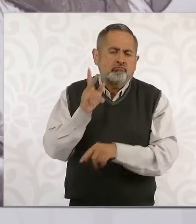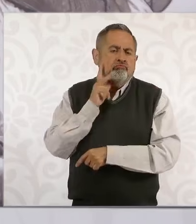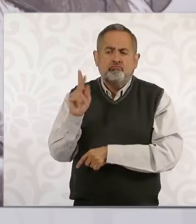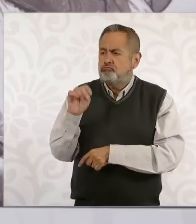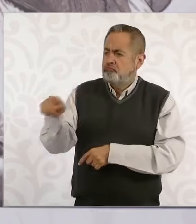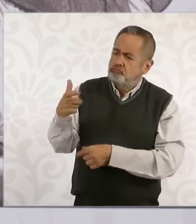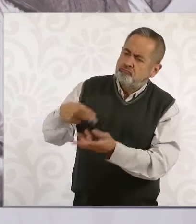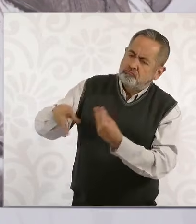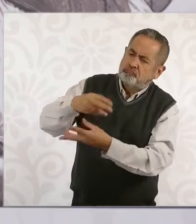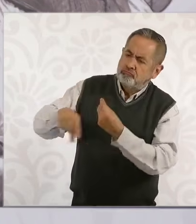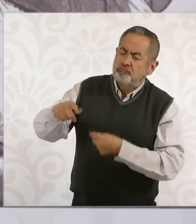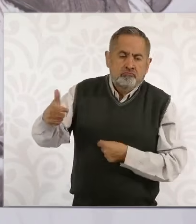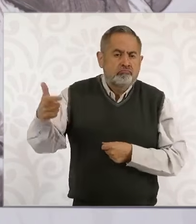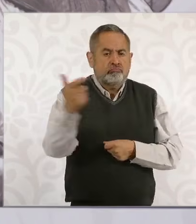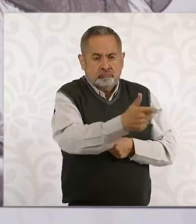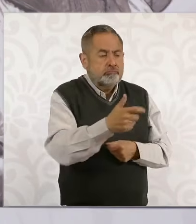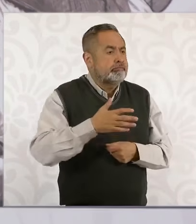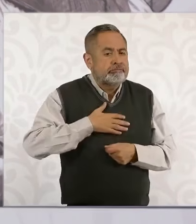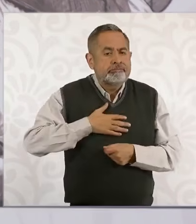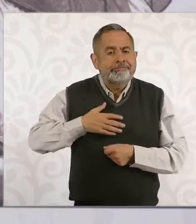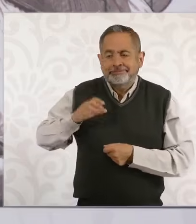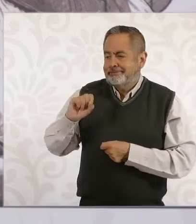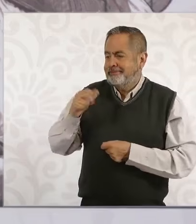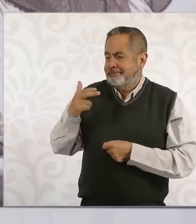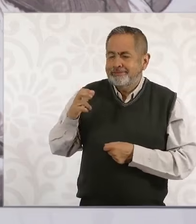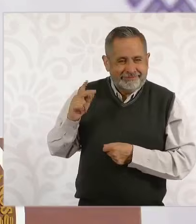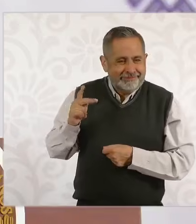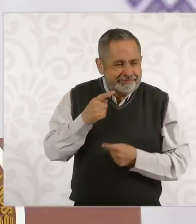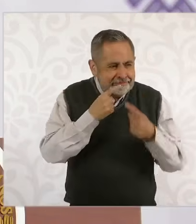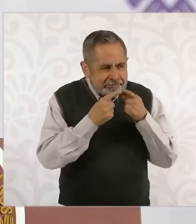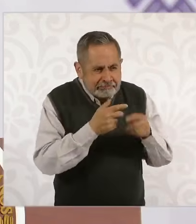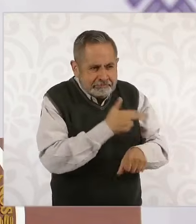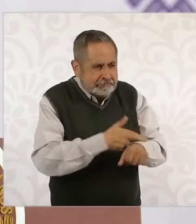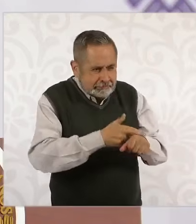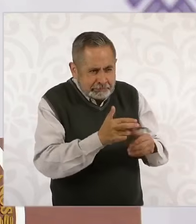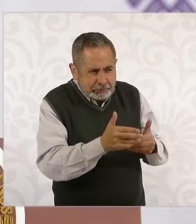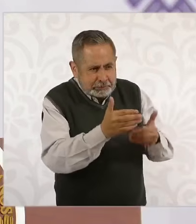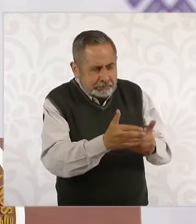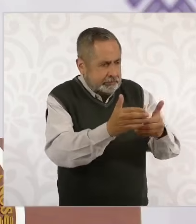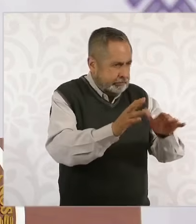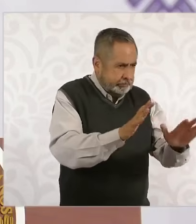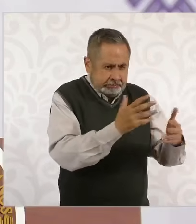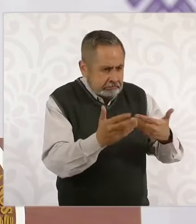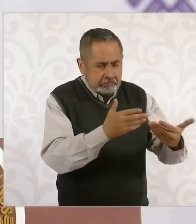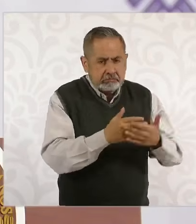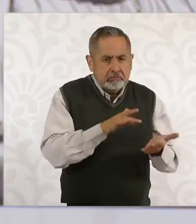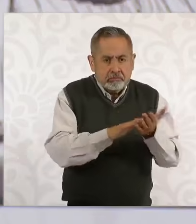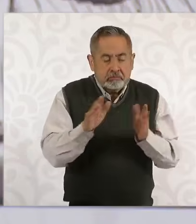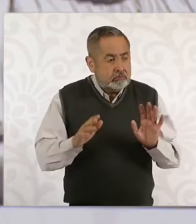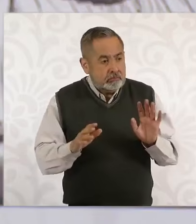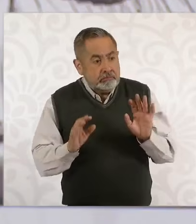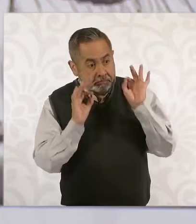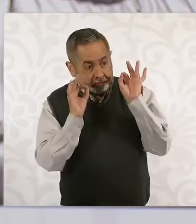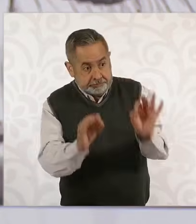Pemex, Hacienda apoya, porque de esa manera además es mucho más fácil hacerlo, más barato incluso